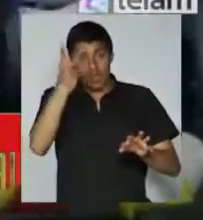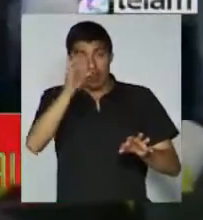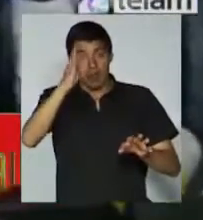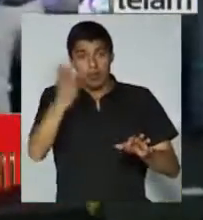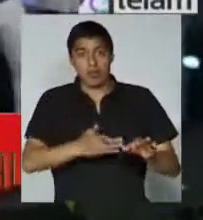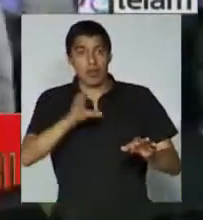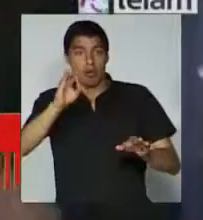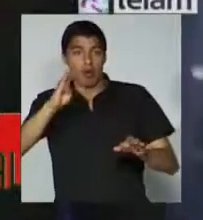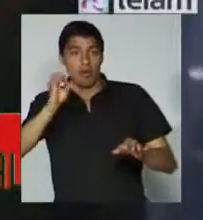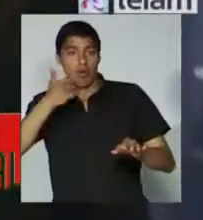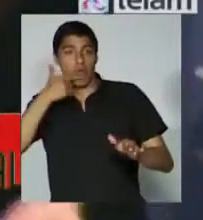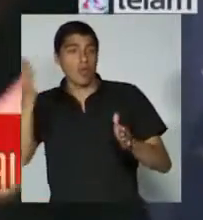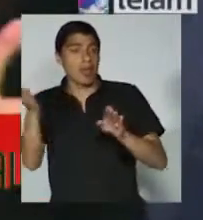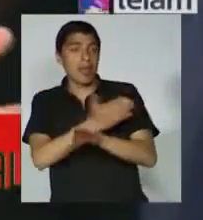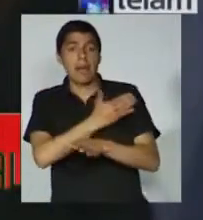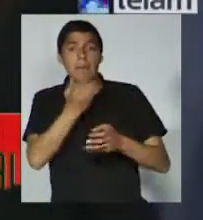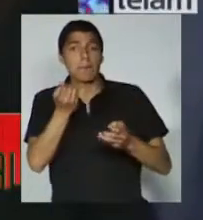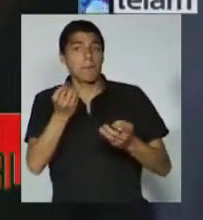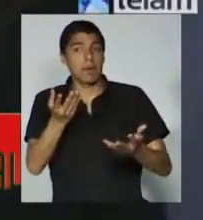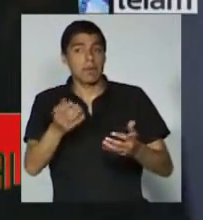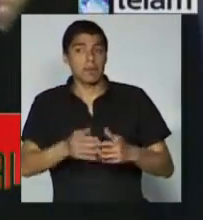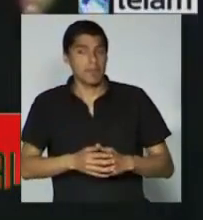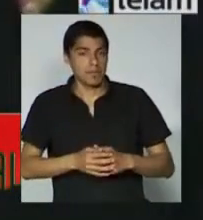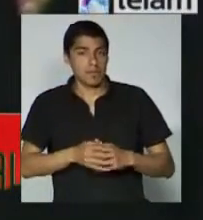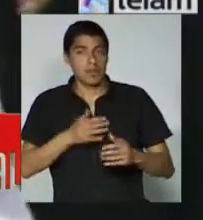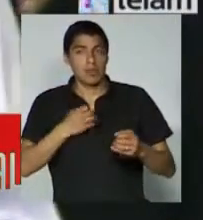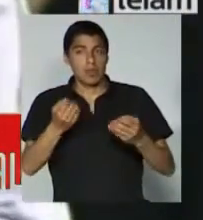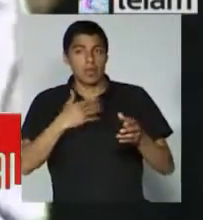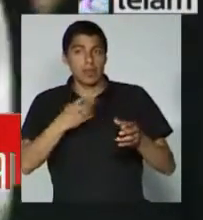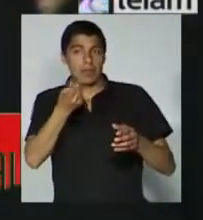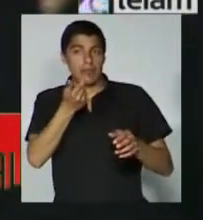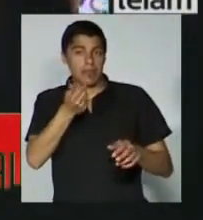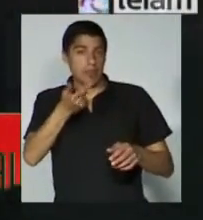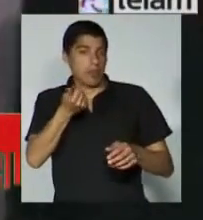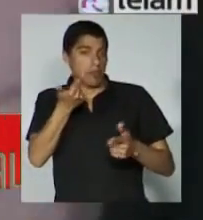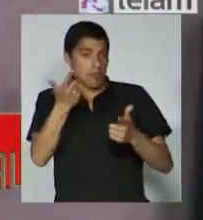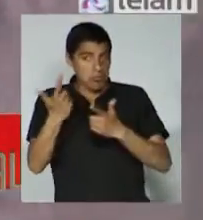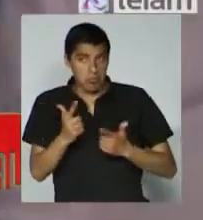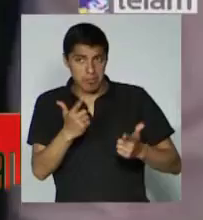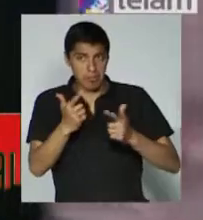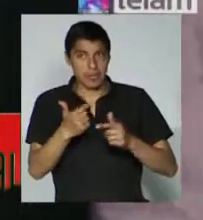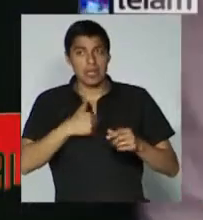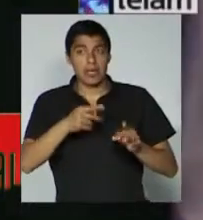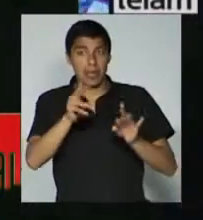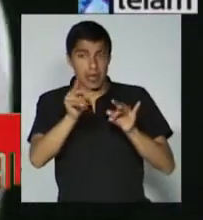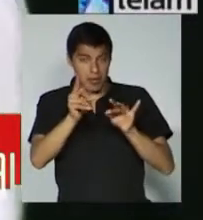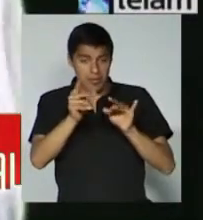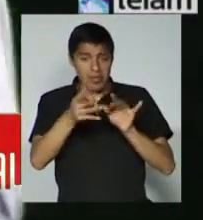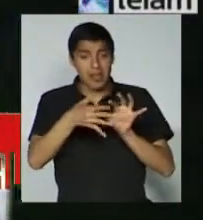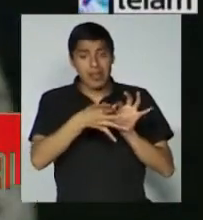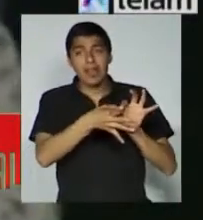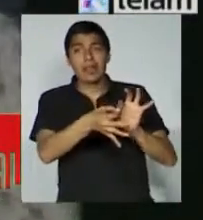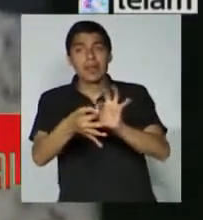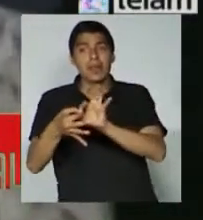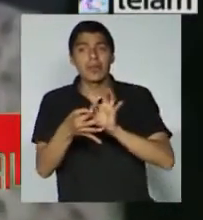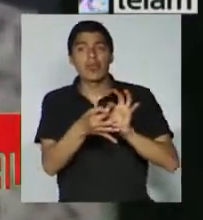que vetar Cobos, porque no tenía, o sea, no establecía los fondos. Entonces, es muy difícil esa alianza